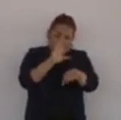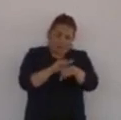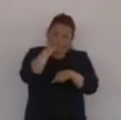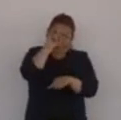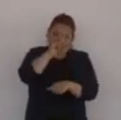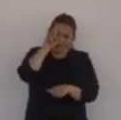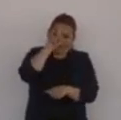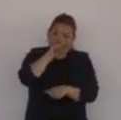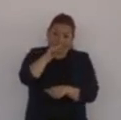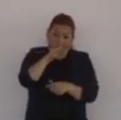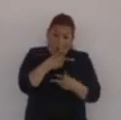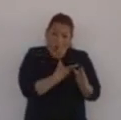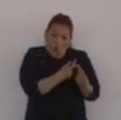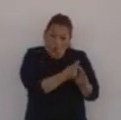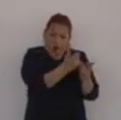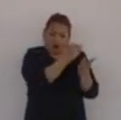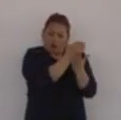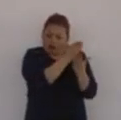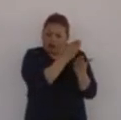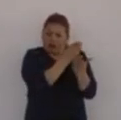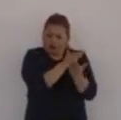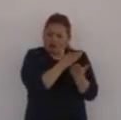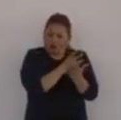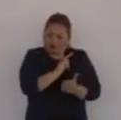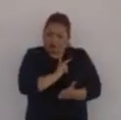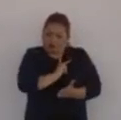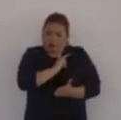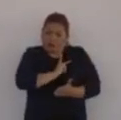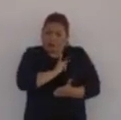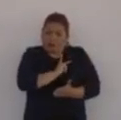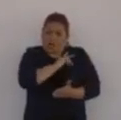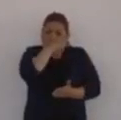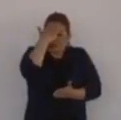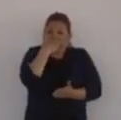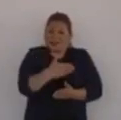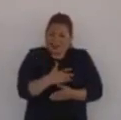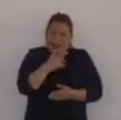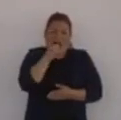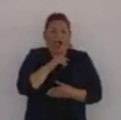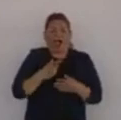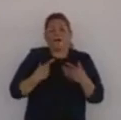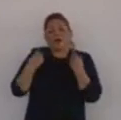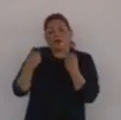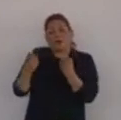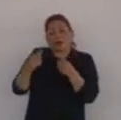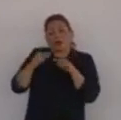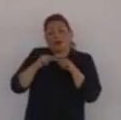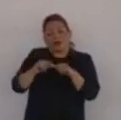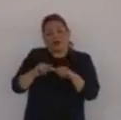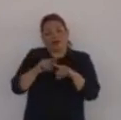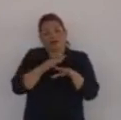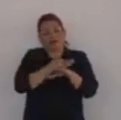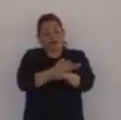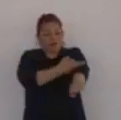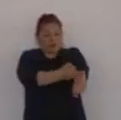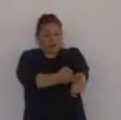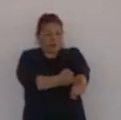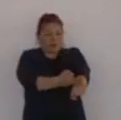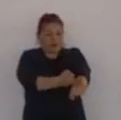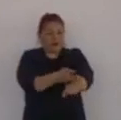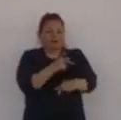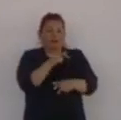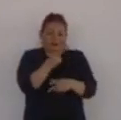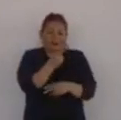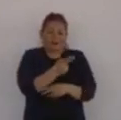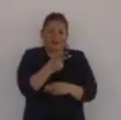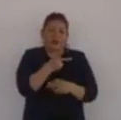permiten. Gasten sus recursos en ustedes. Aunque ya sabemos que siempre son la guía de la familia y miran por la